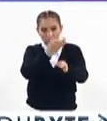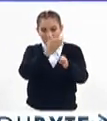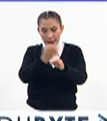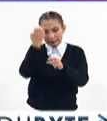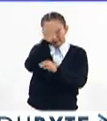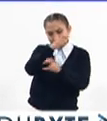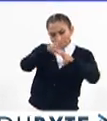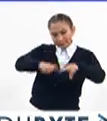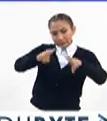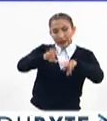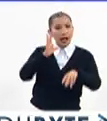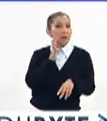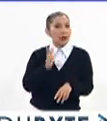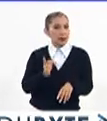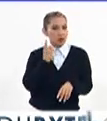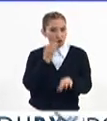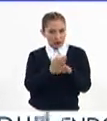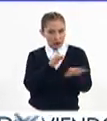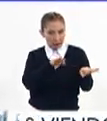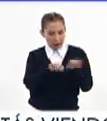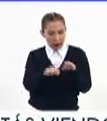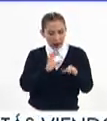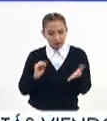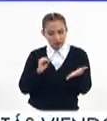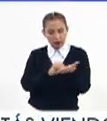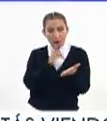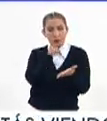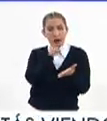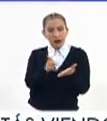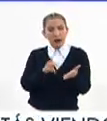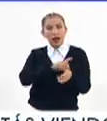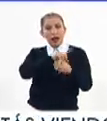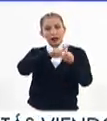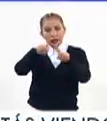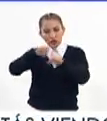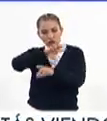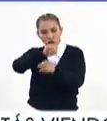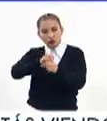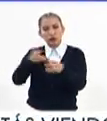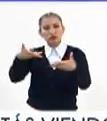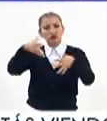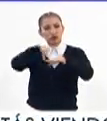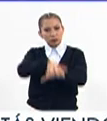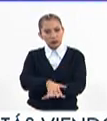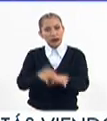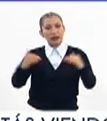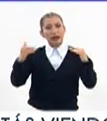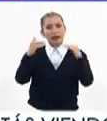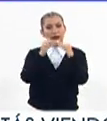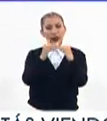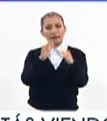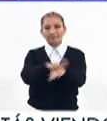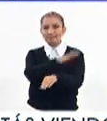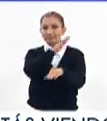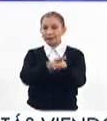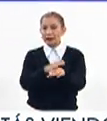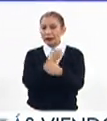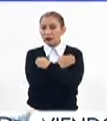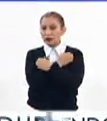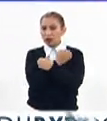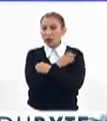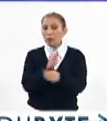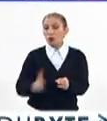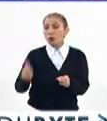se analiza en la Cámara de Diputados, adiciona los conceptos de universalidad, integralidad, equidad y excelencia en la